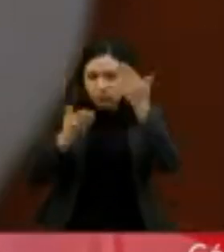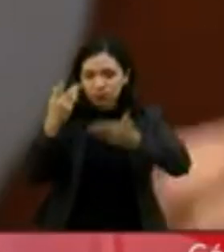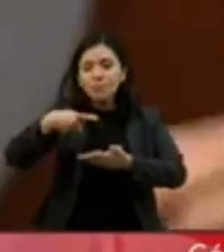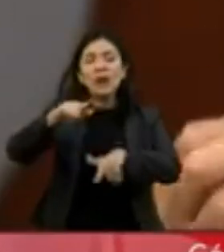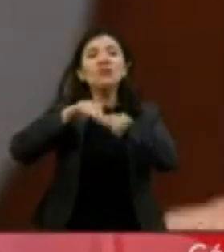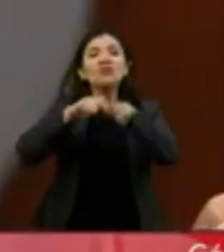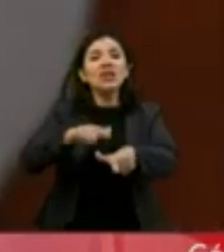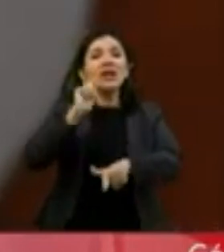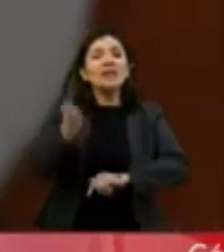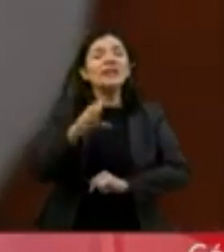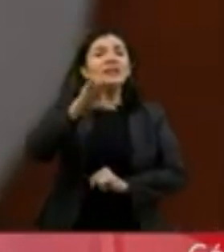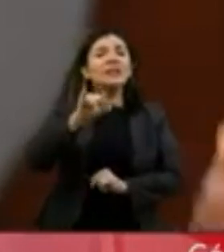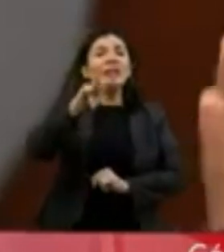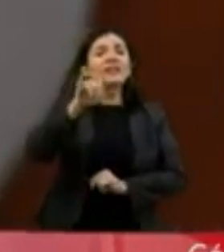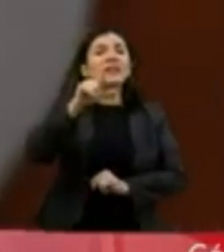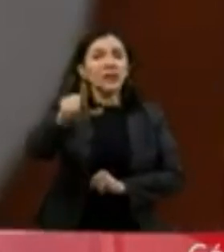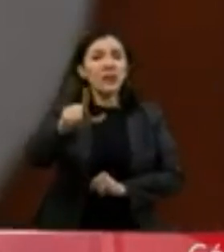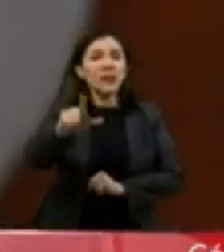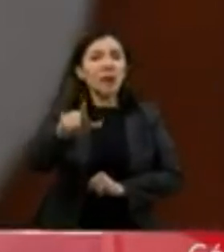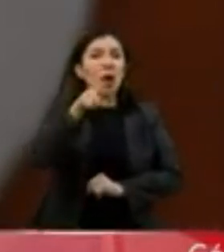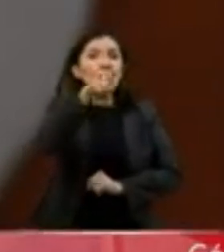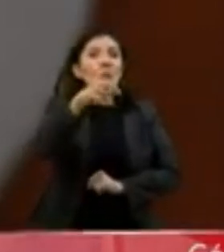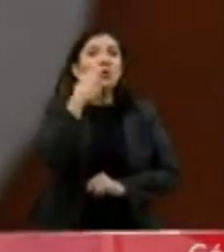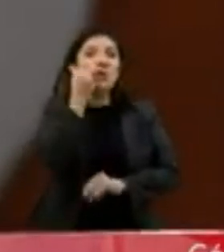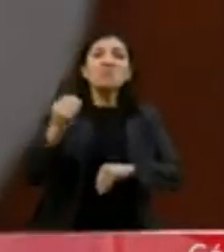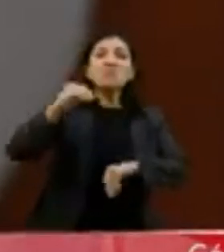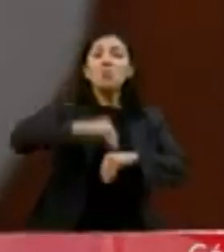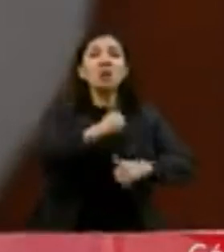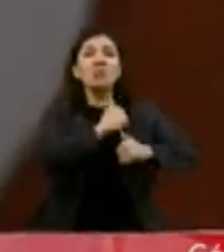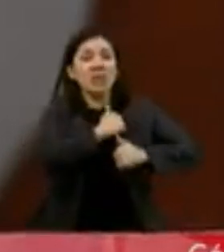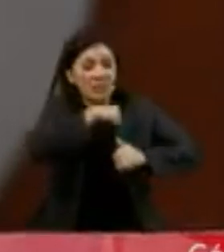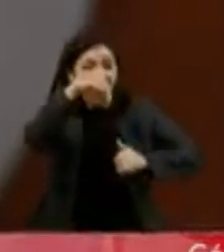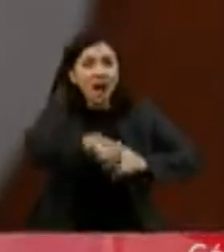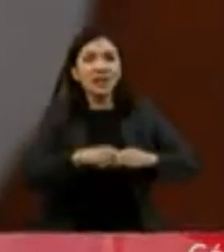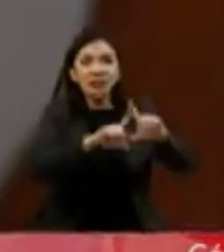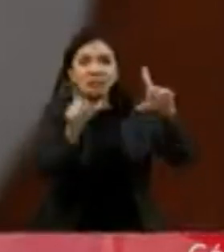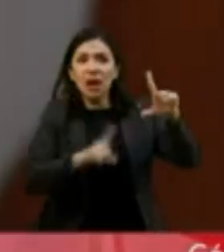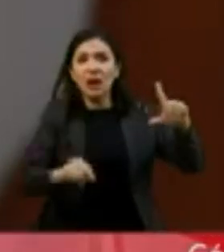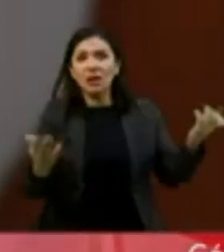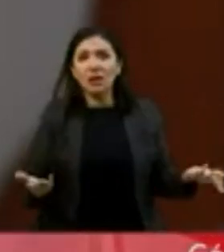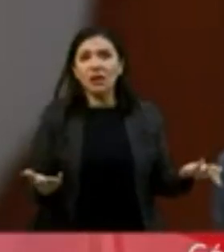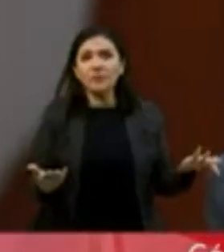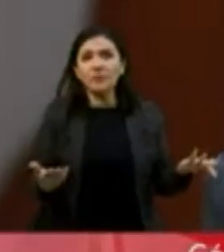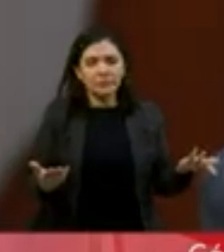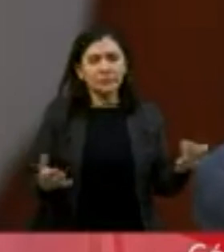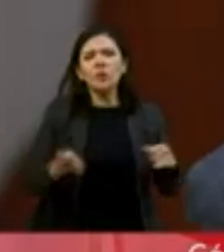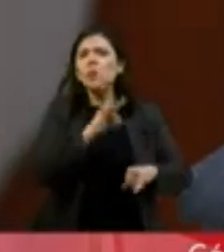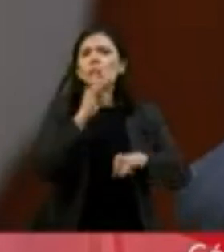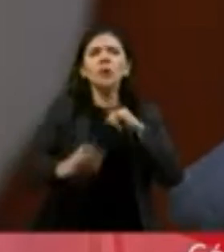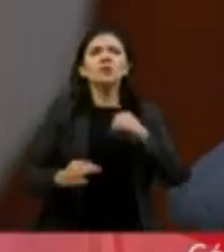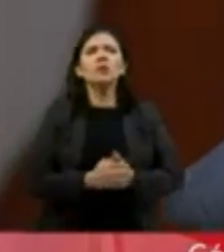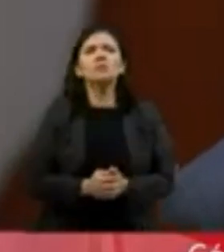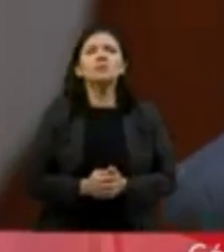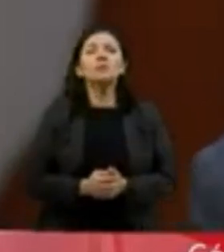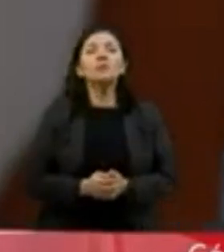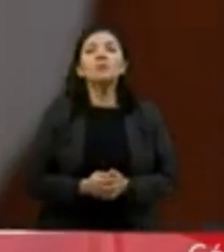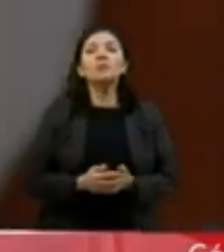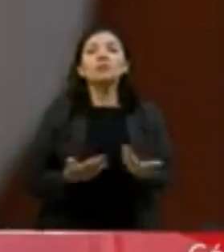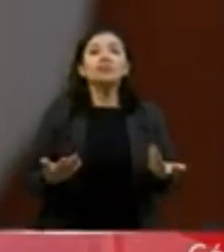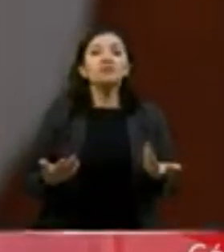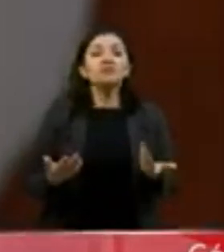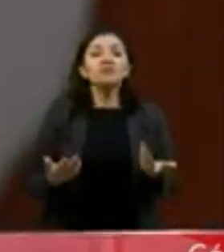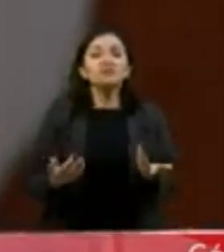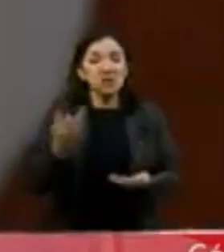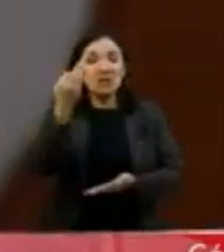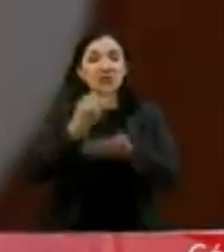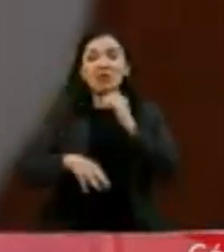siendo cuerpos civiles y aquí se quiere militarizar Y por último simplemente decirles que no me